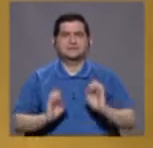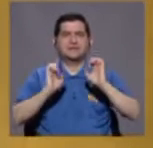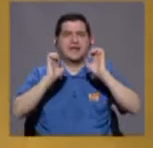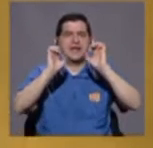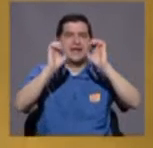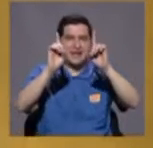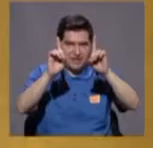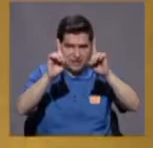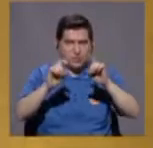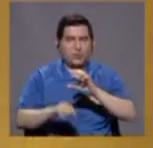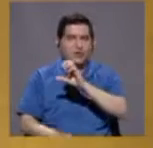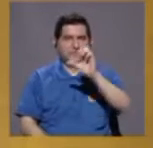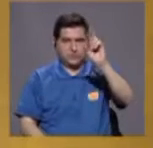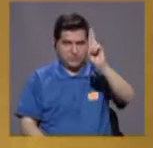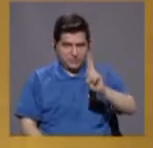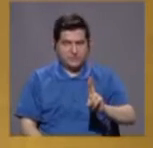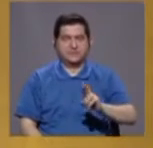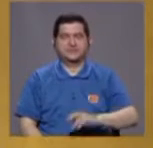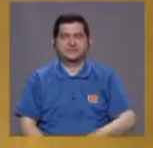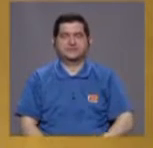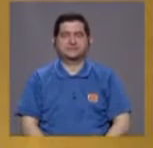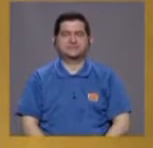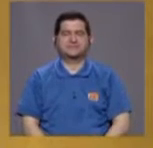educación costarricense.